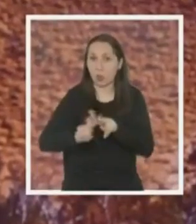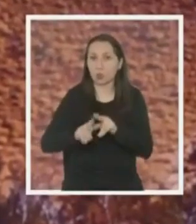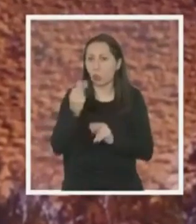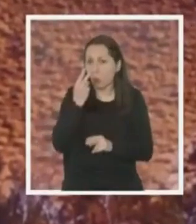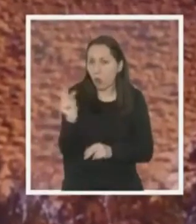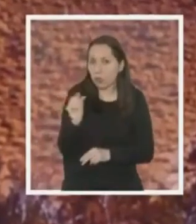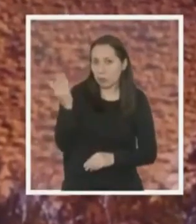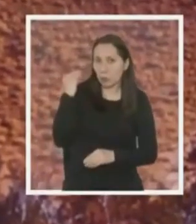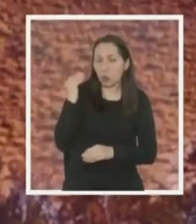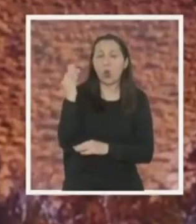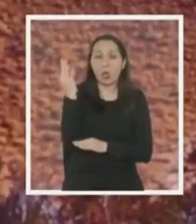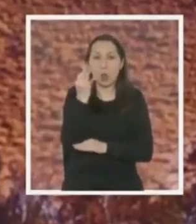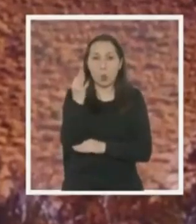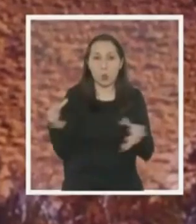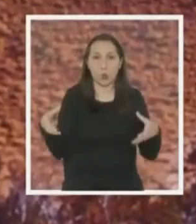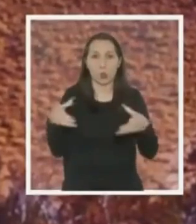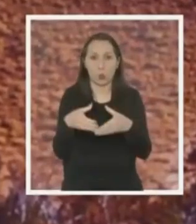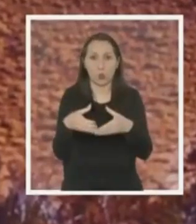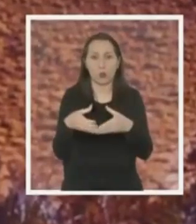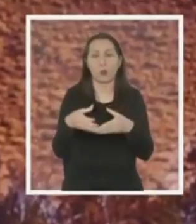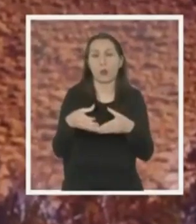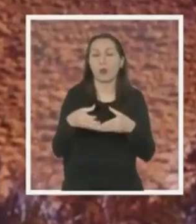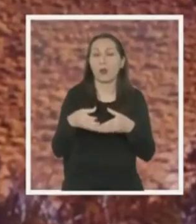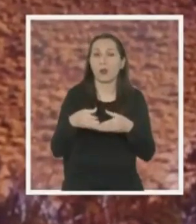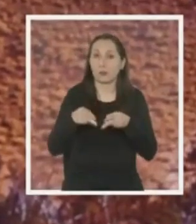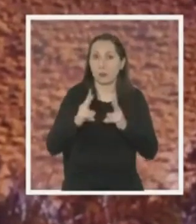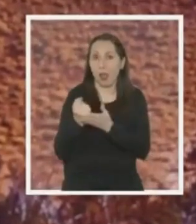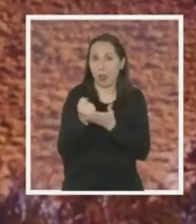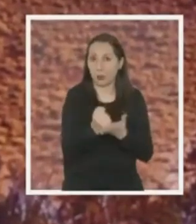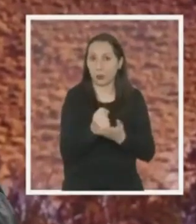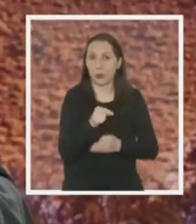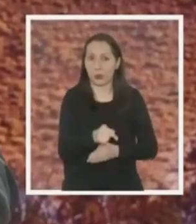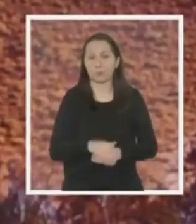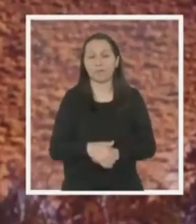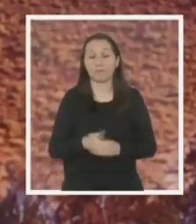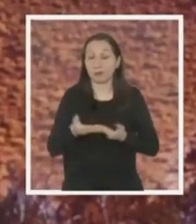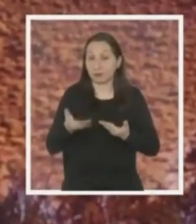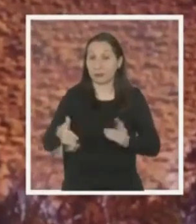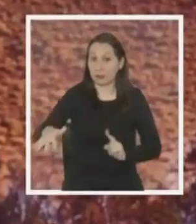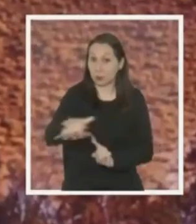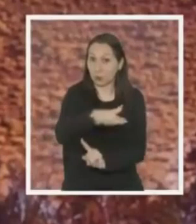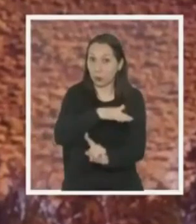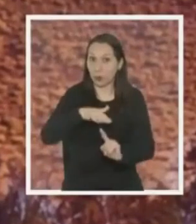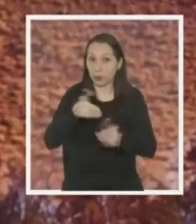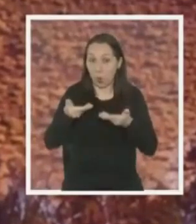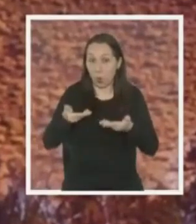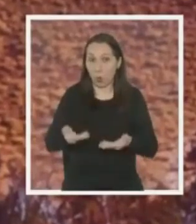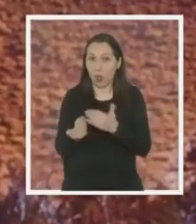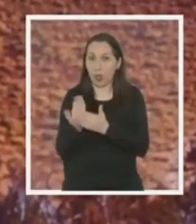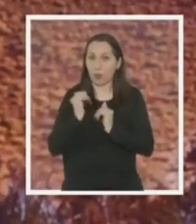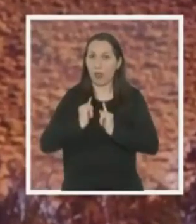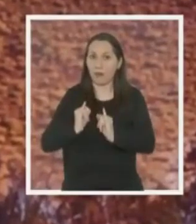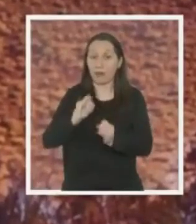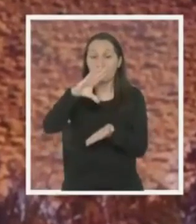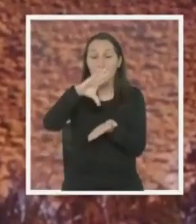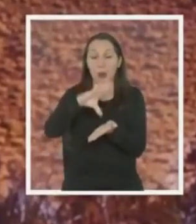que hace poquito tuvieron una reunión que sirvió en ese sentido. En este contexto, esta mañana quiero